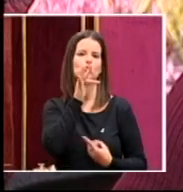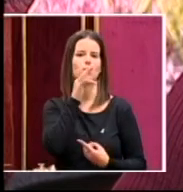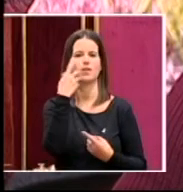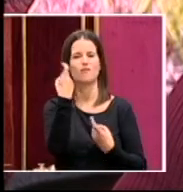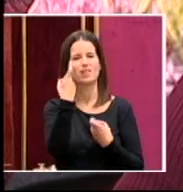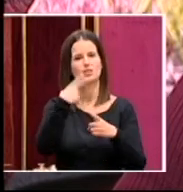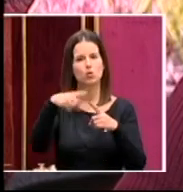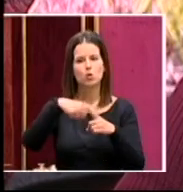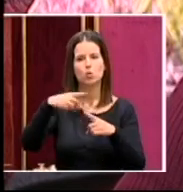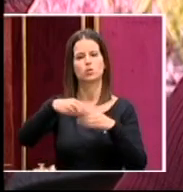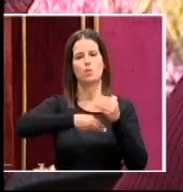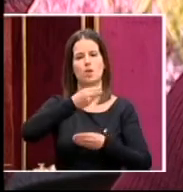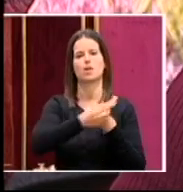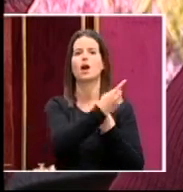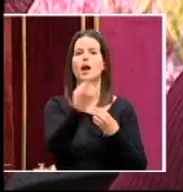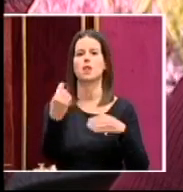cada administración.